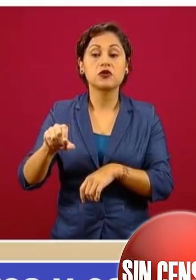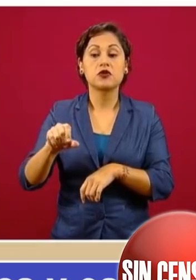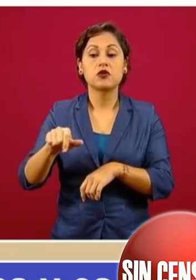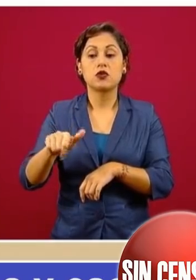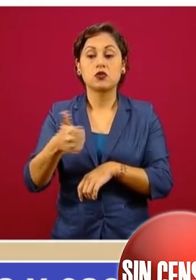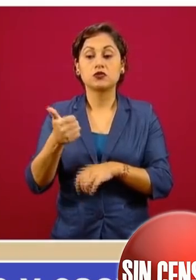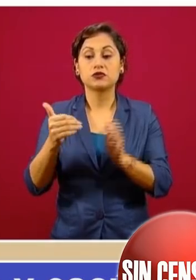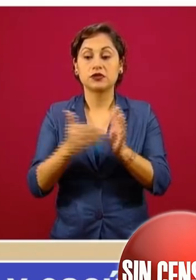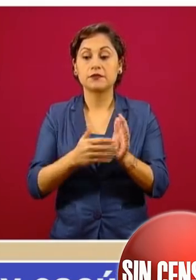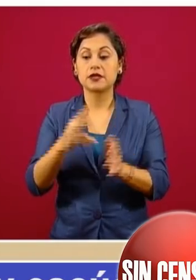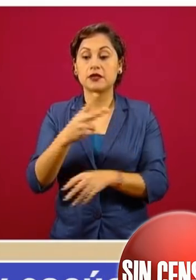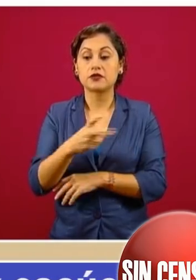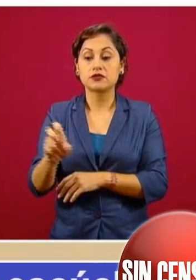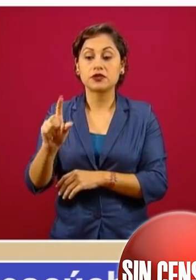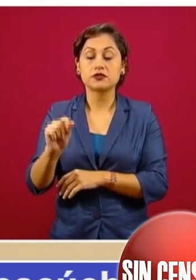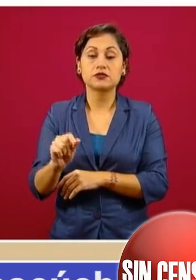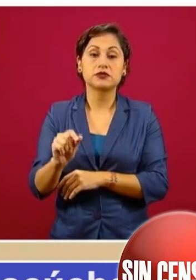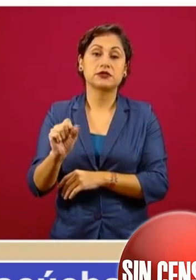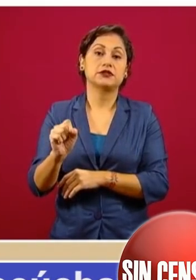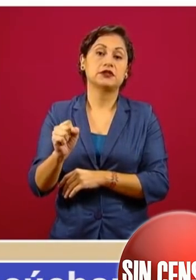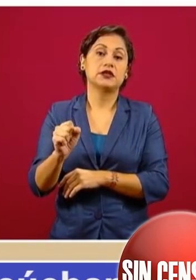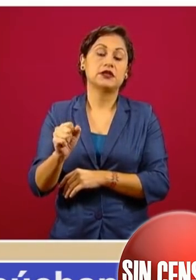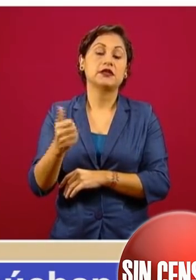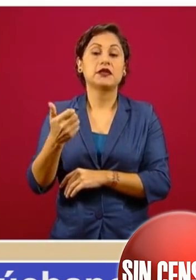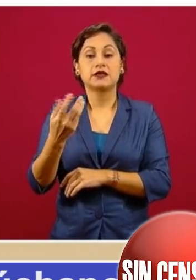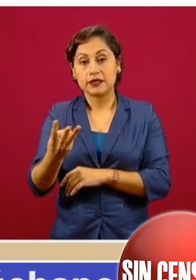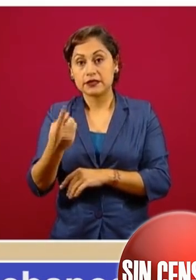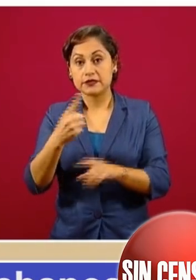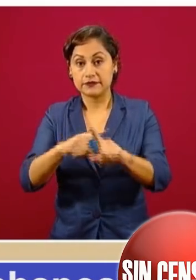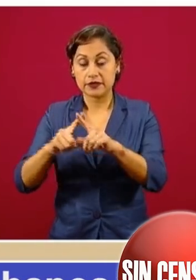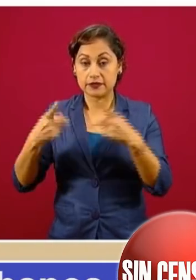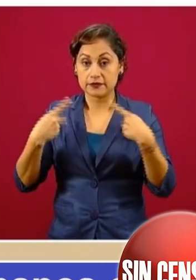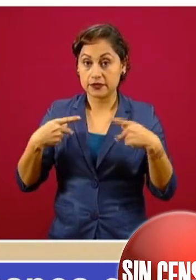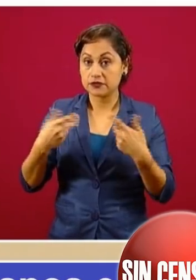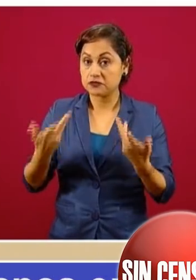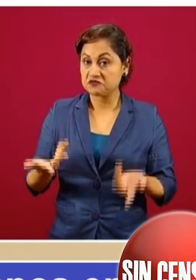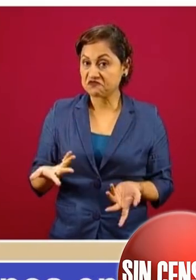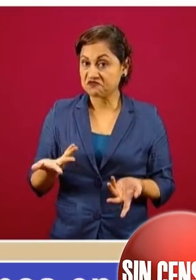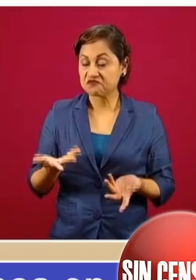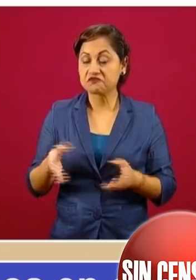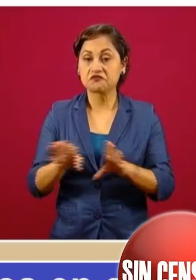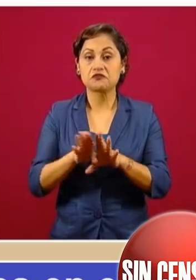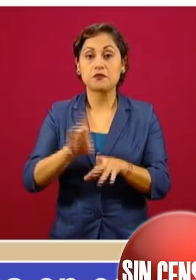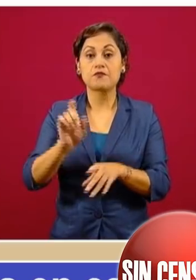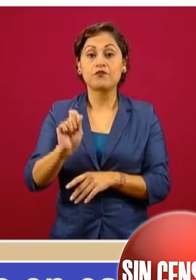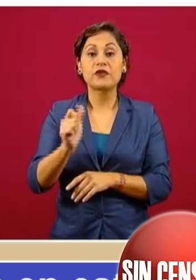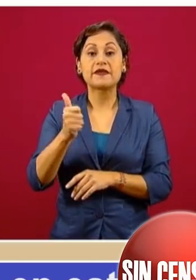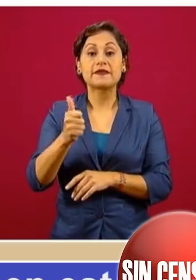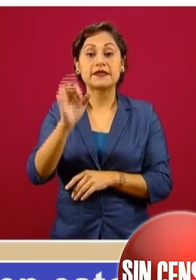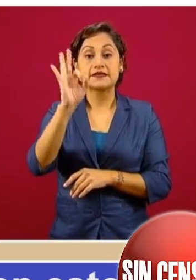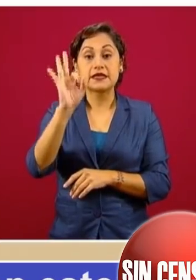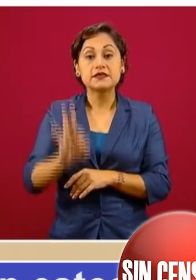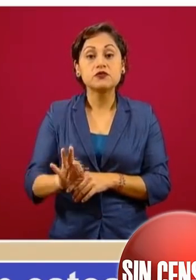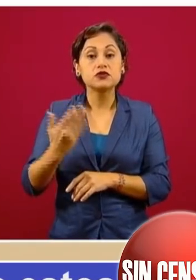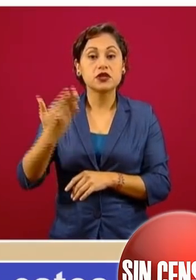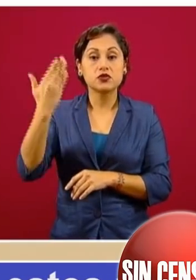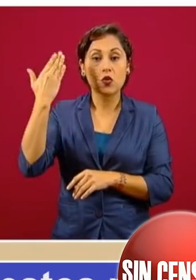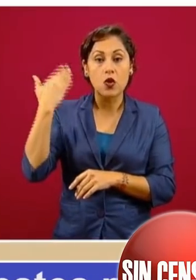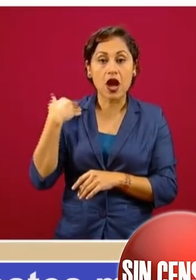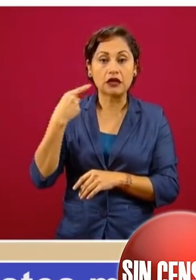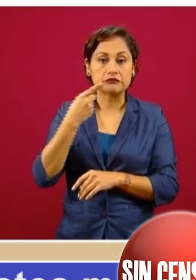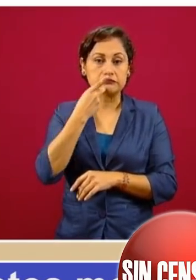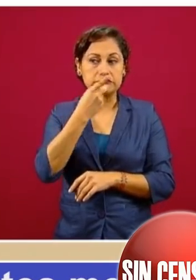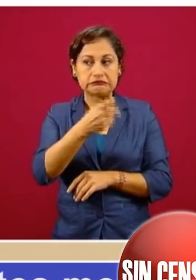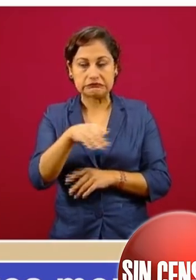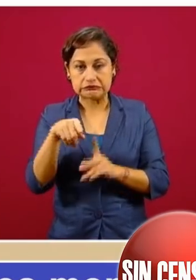11.263 casos, es decir, 26% de lo que se había predicho. Y en